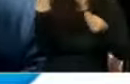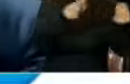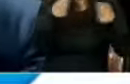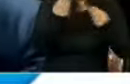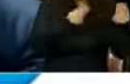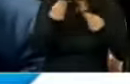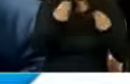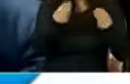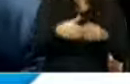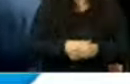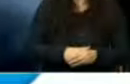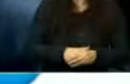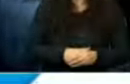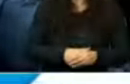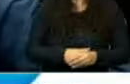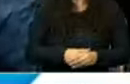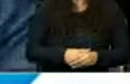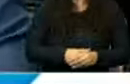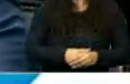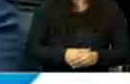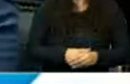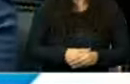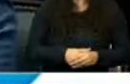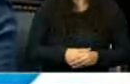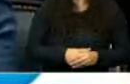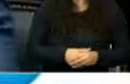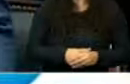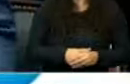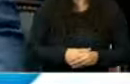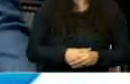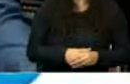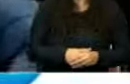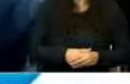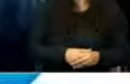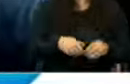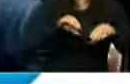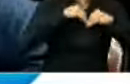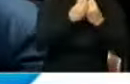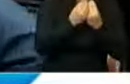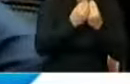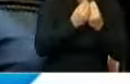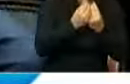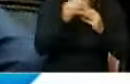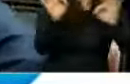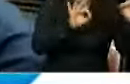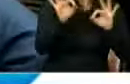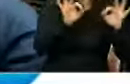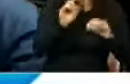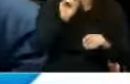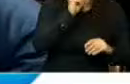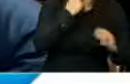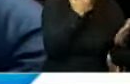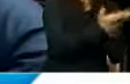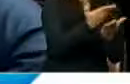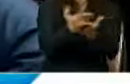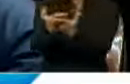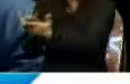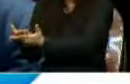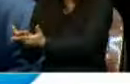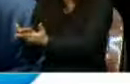básicas. Nosotros la semana pasada acompañábamos a los docentes de Misiones que nos contaban que por ahí comían